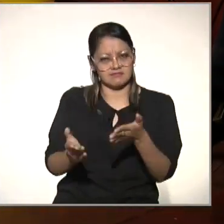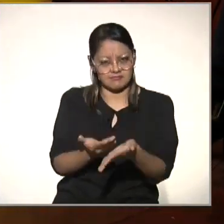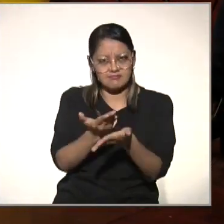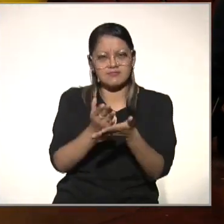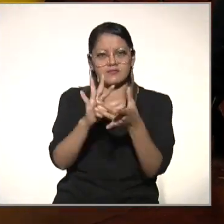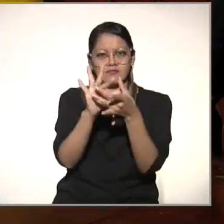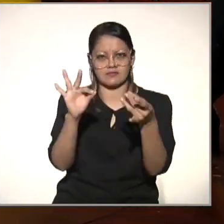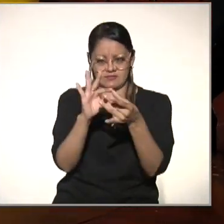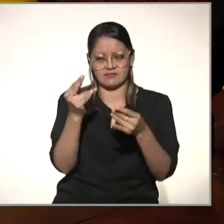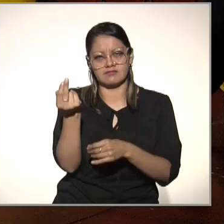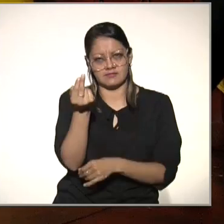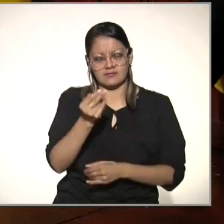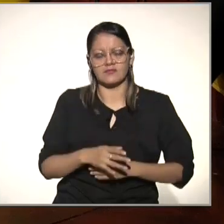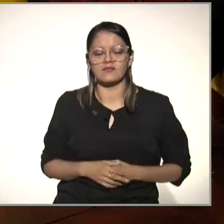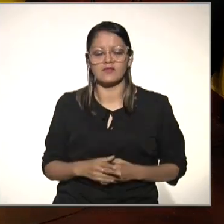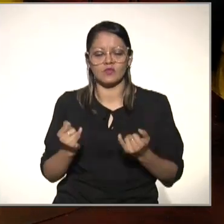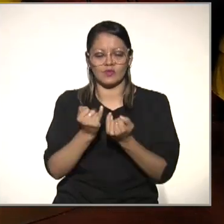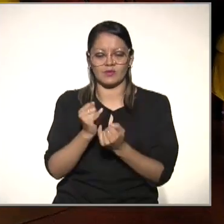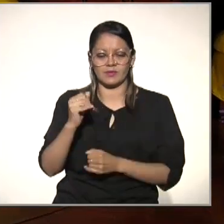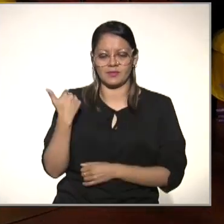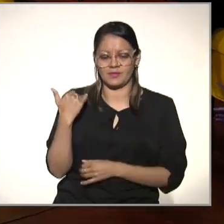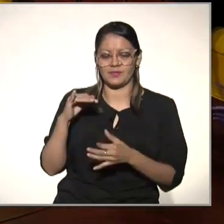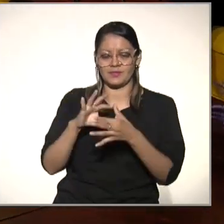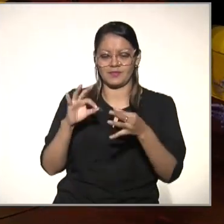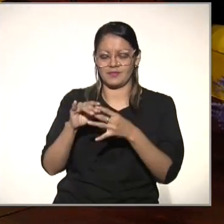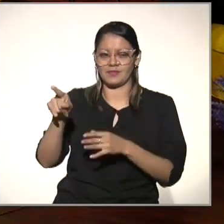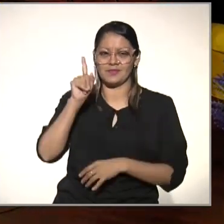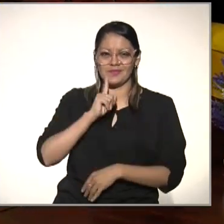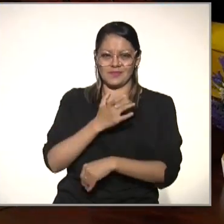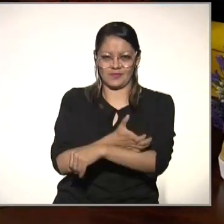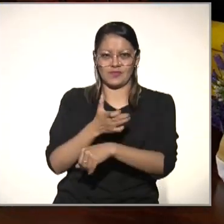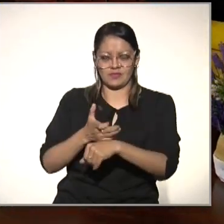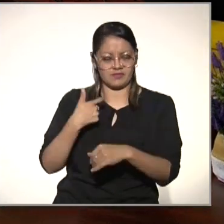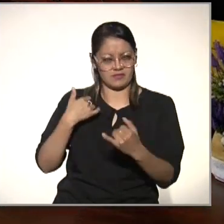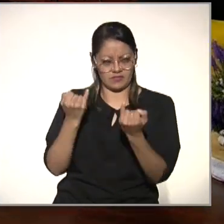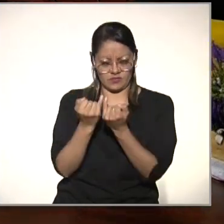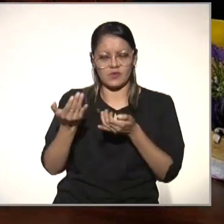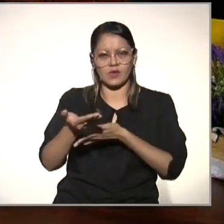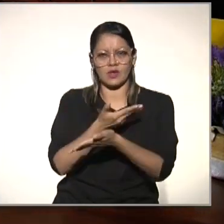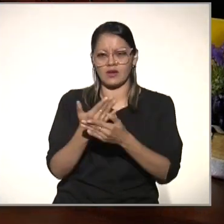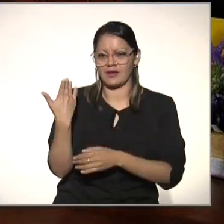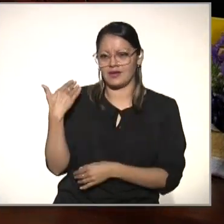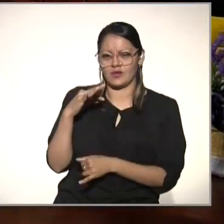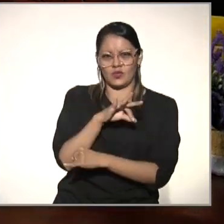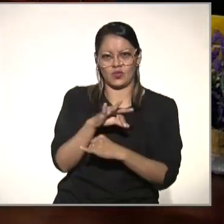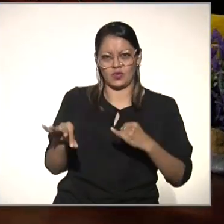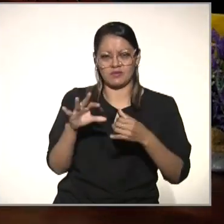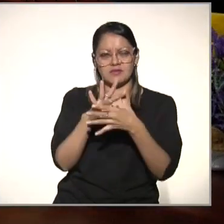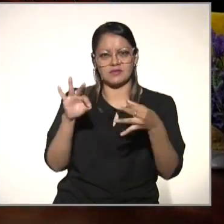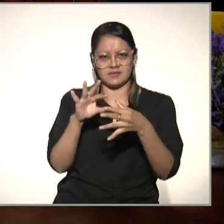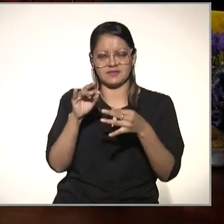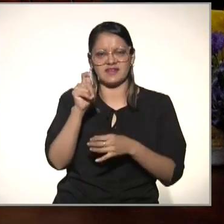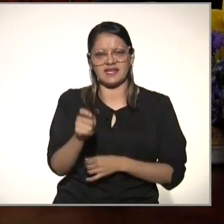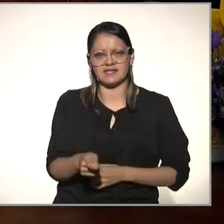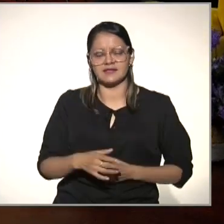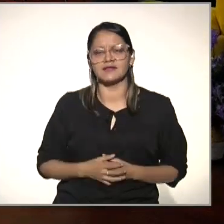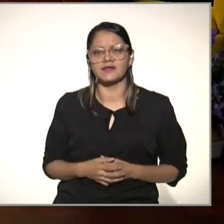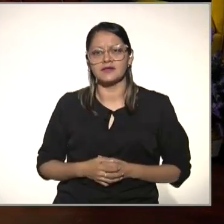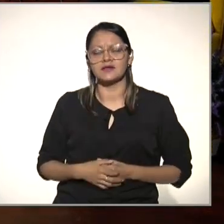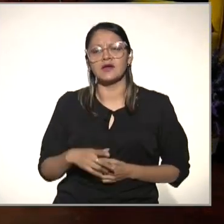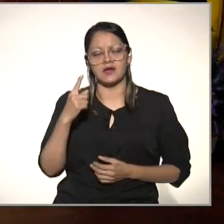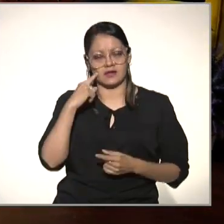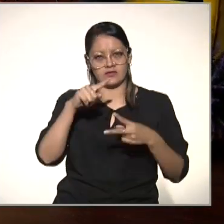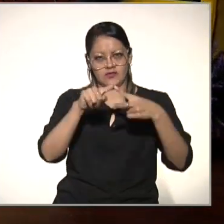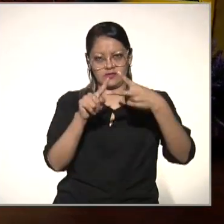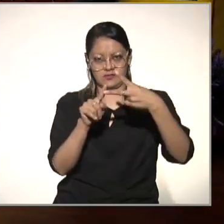¿no? Total, y algo que para abonar a lo que dicen mis compañeras que comparto, y sobre todo con esto último que estás diciendo, Nats, es dos